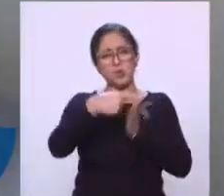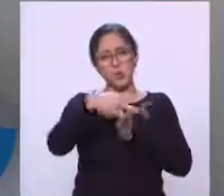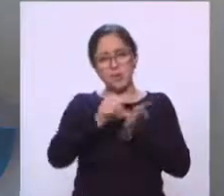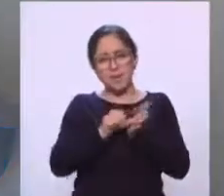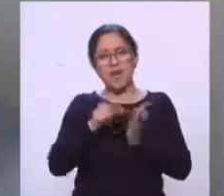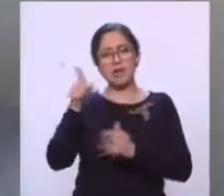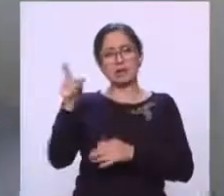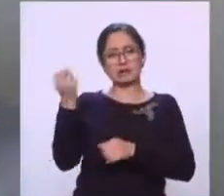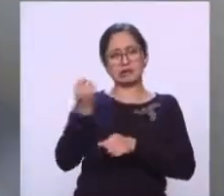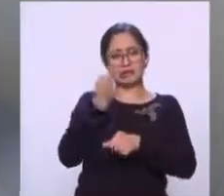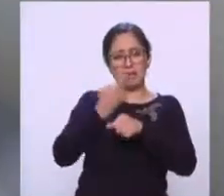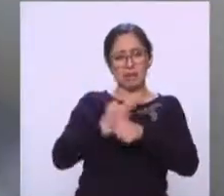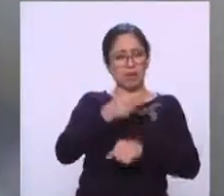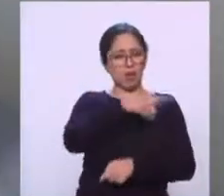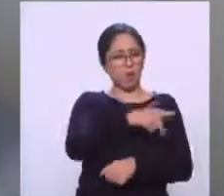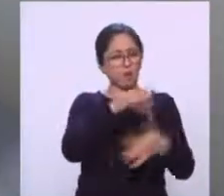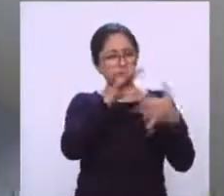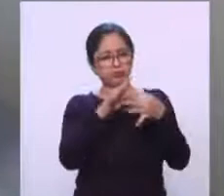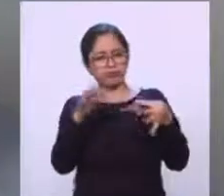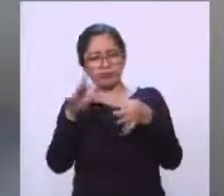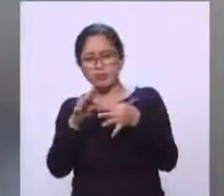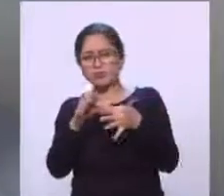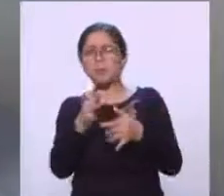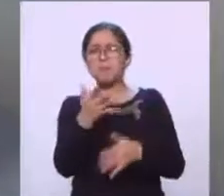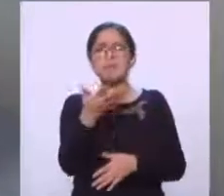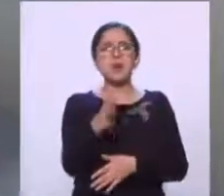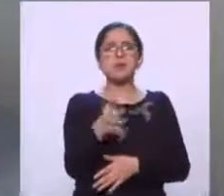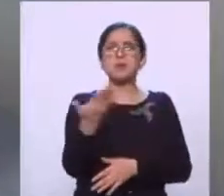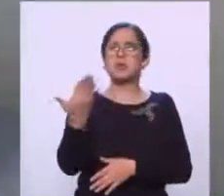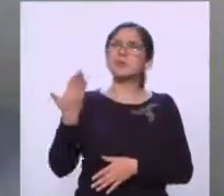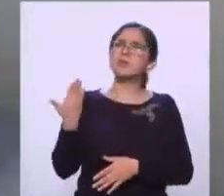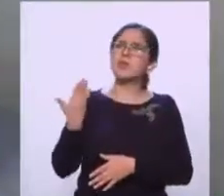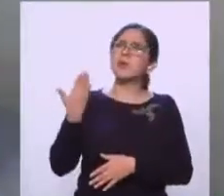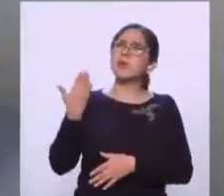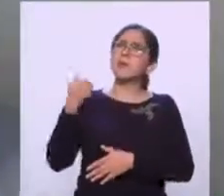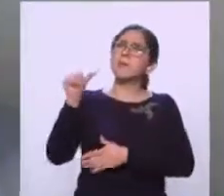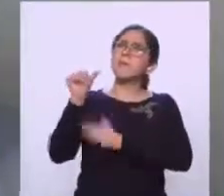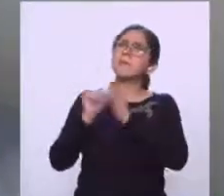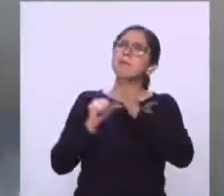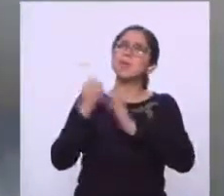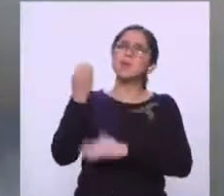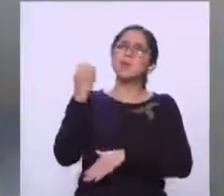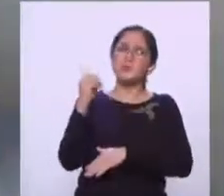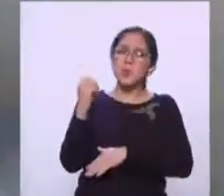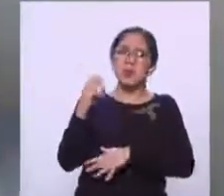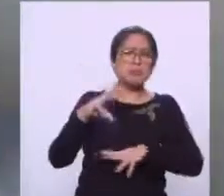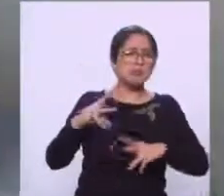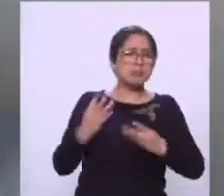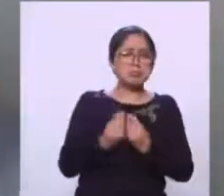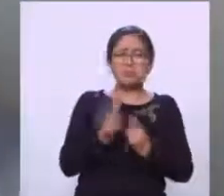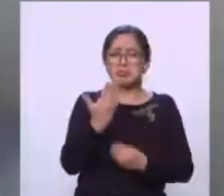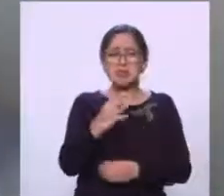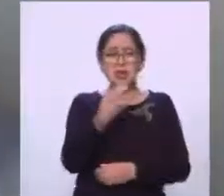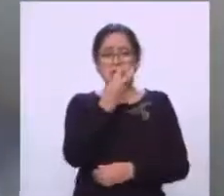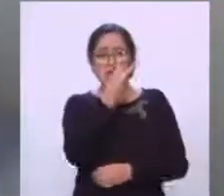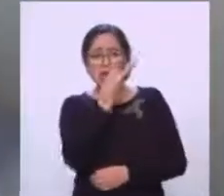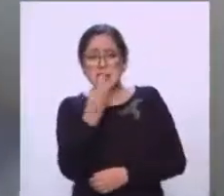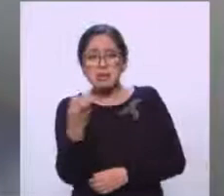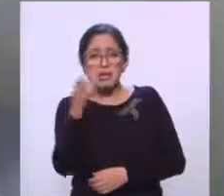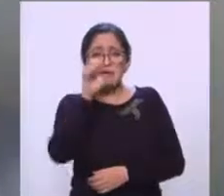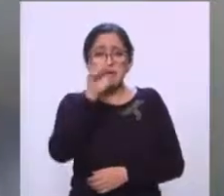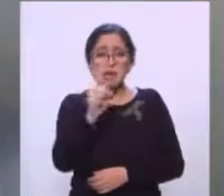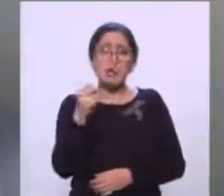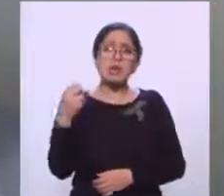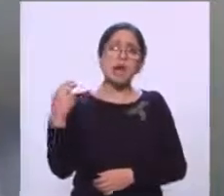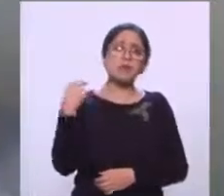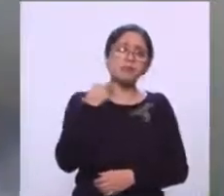Secretariado Ejecutivo. De tal forma que tuvimos en el mes pasado, en el mes de octubre, también casi 360 homicidios